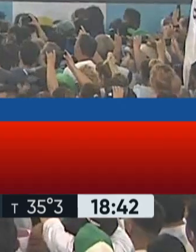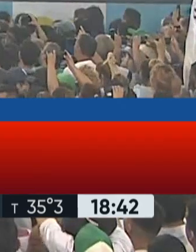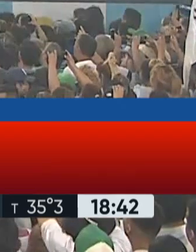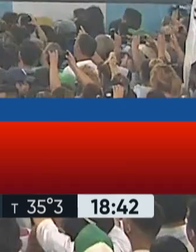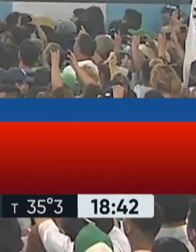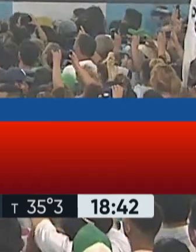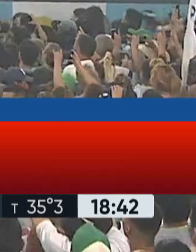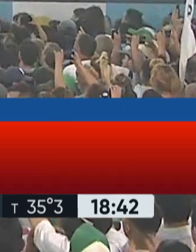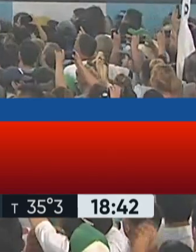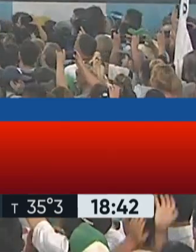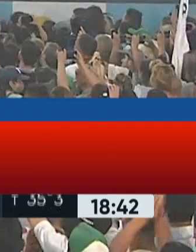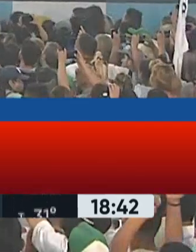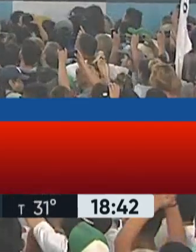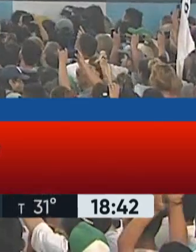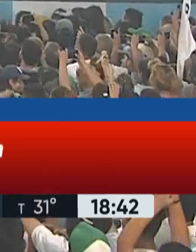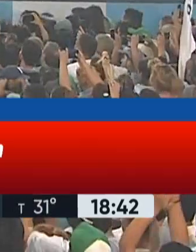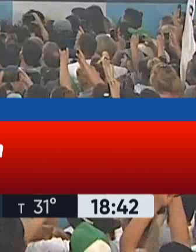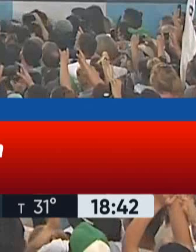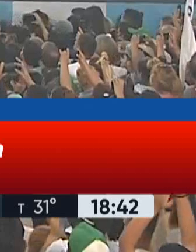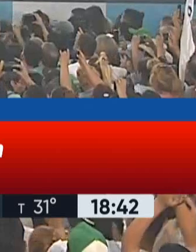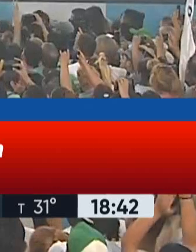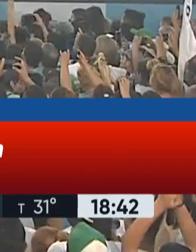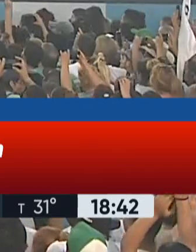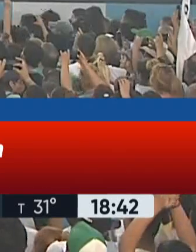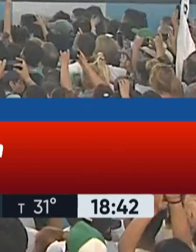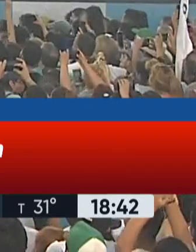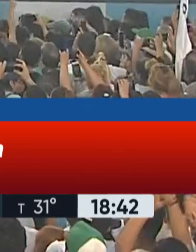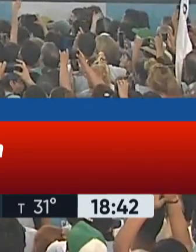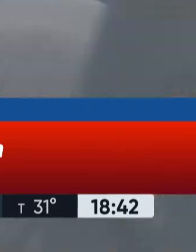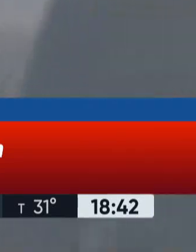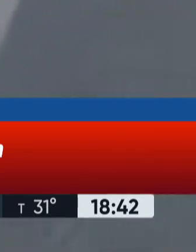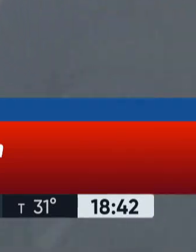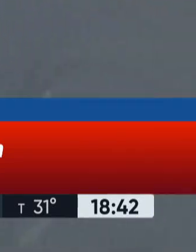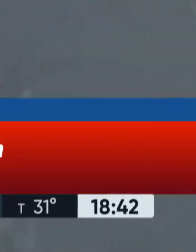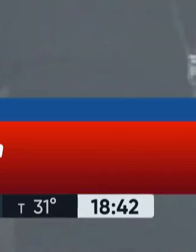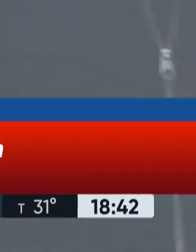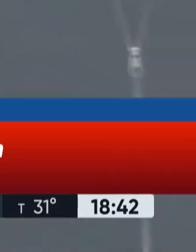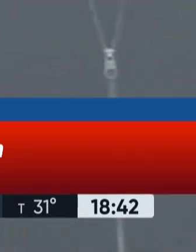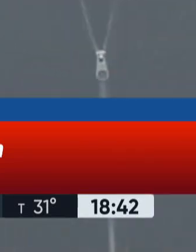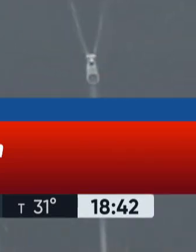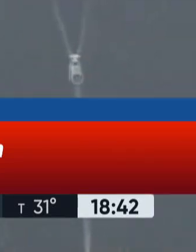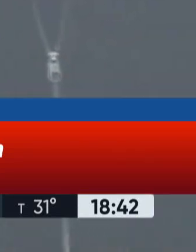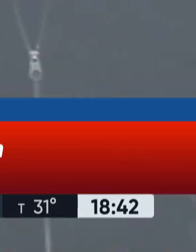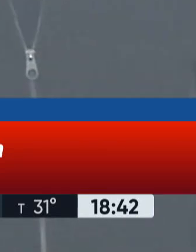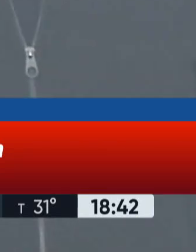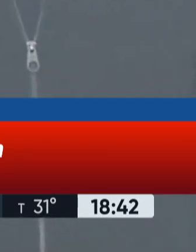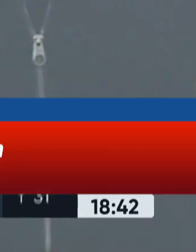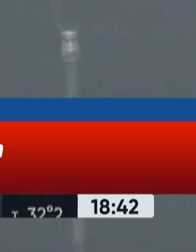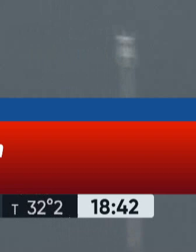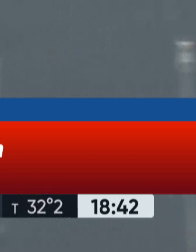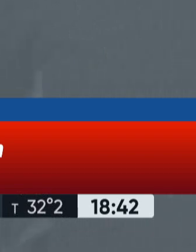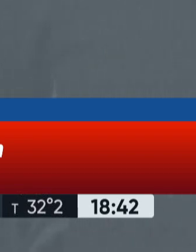Así que, Néstor, allá donde estés, en el cielo, debes tener el mejor lugar, el lugar que reciben a los que cuidan